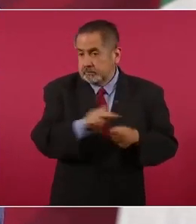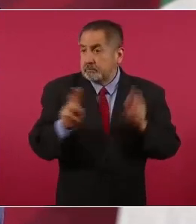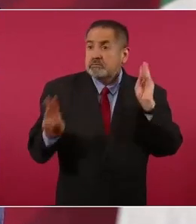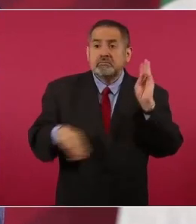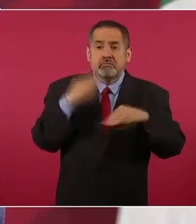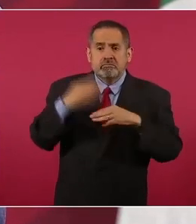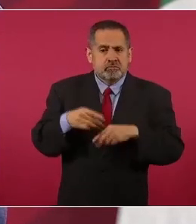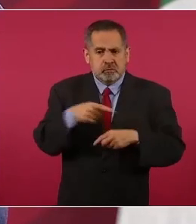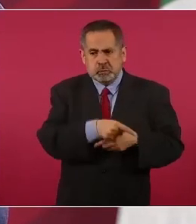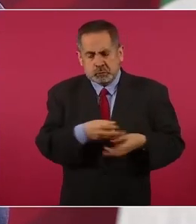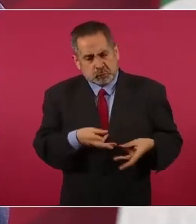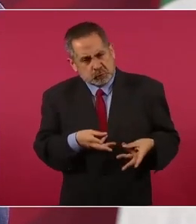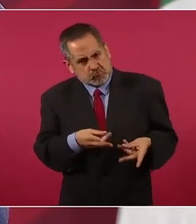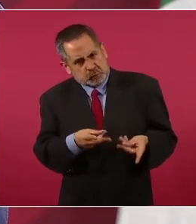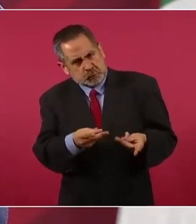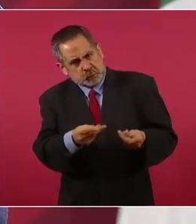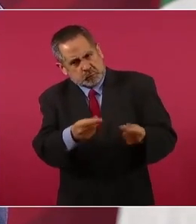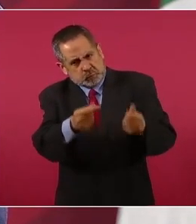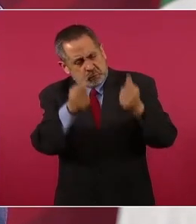mundo